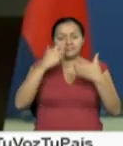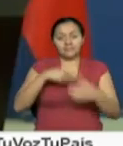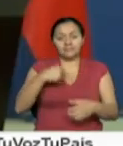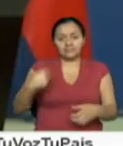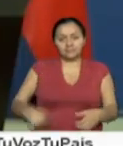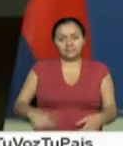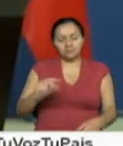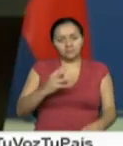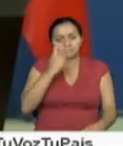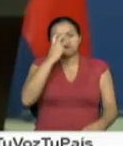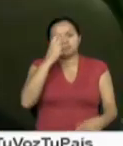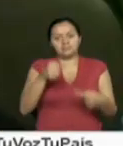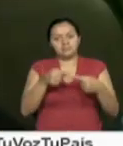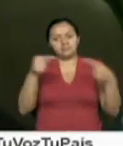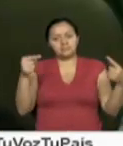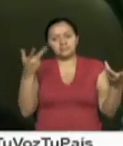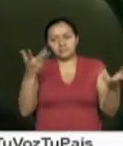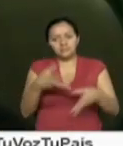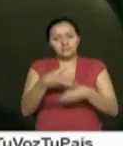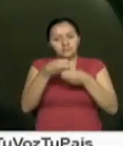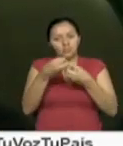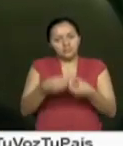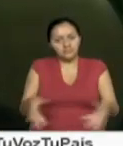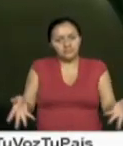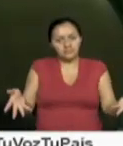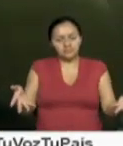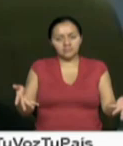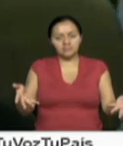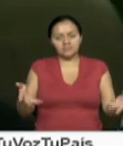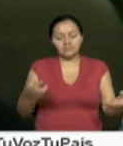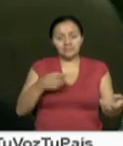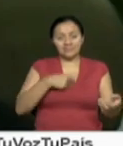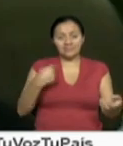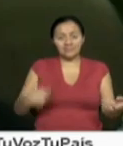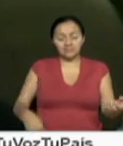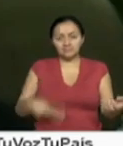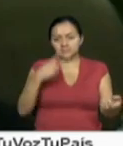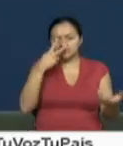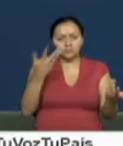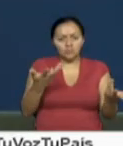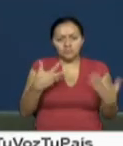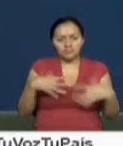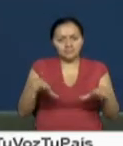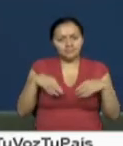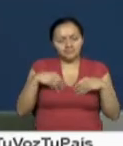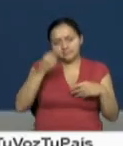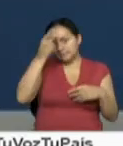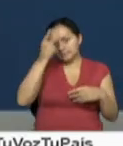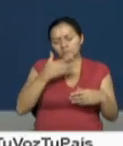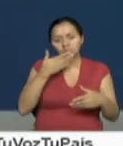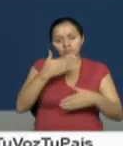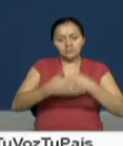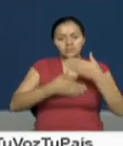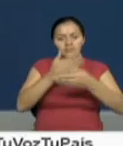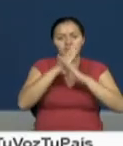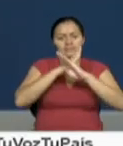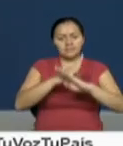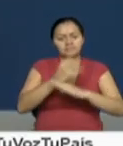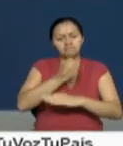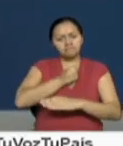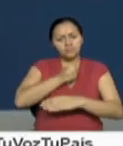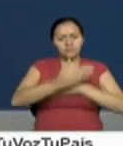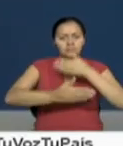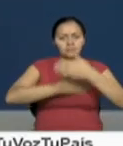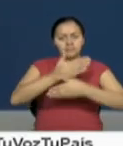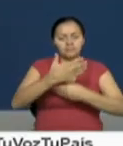que denuncia una amenaza a su seguridad. China adoptará con determinación las medidas necesarias para defender sus propios